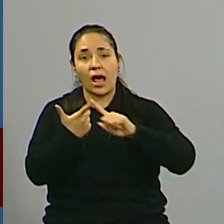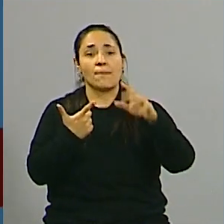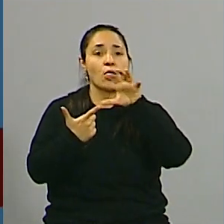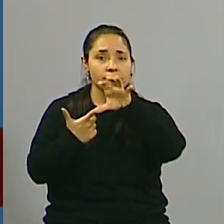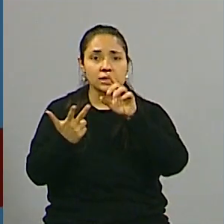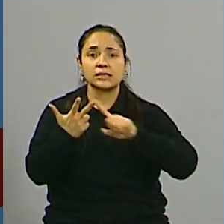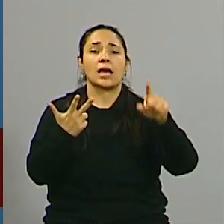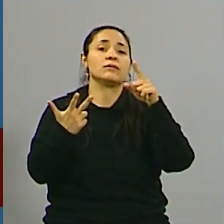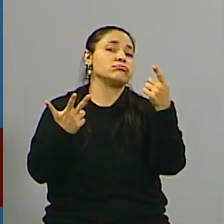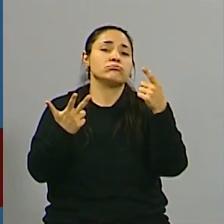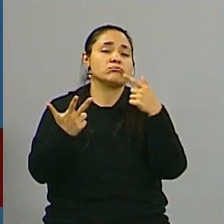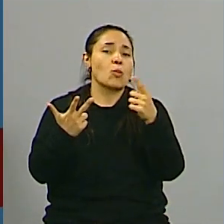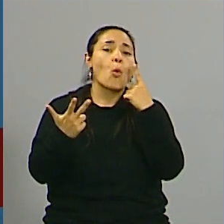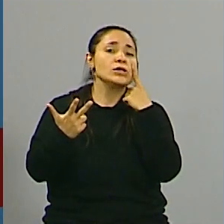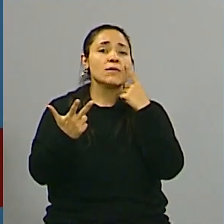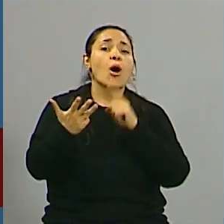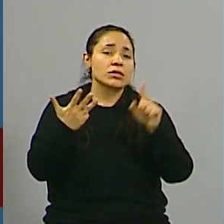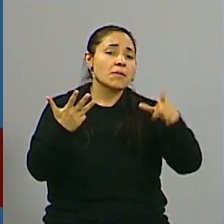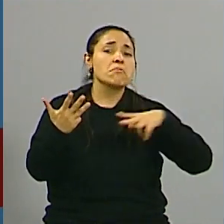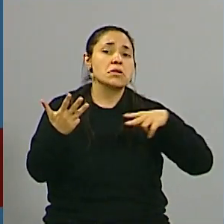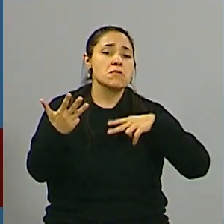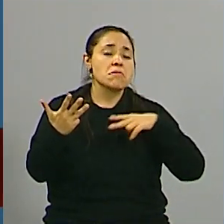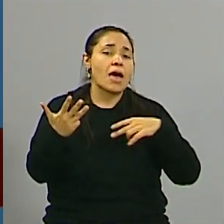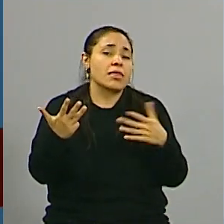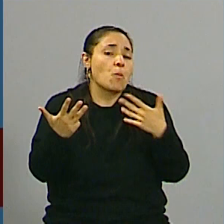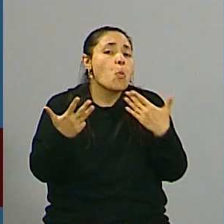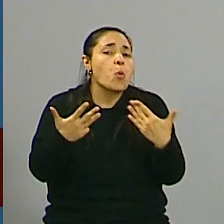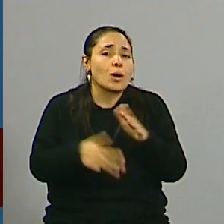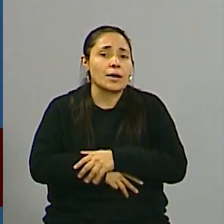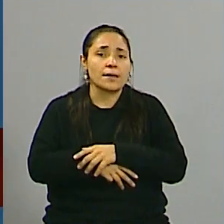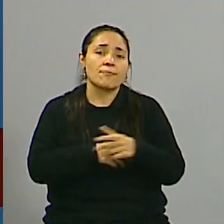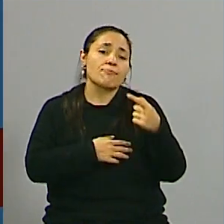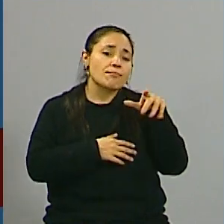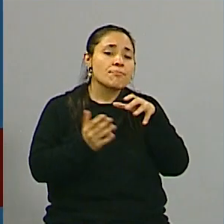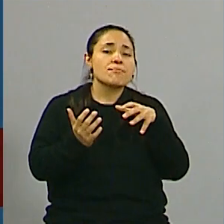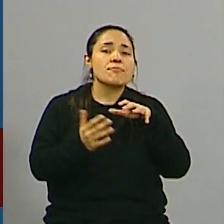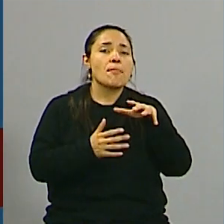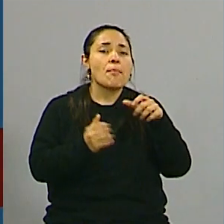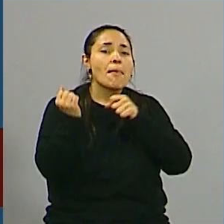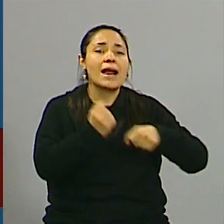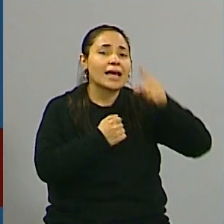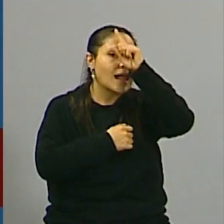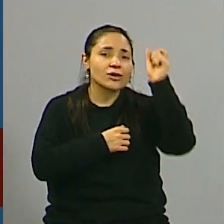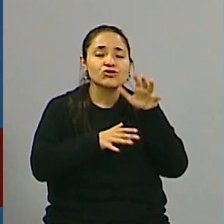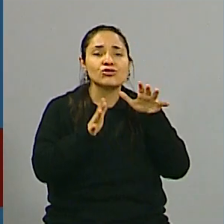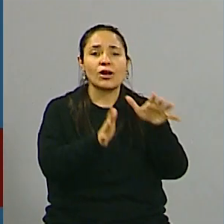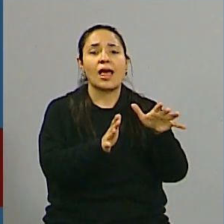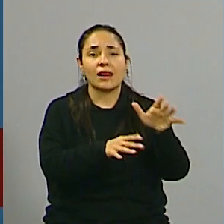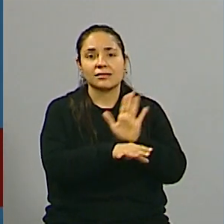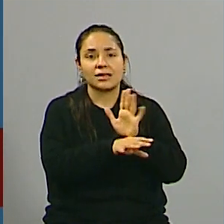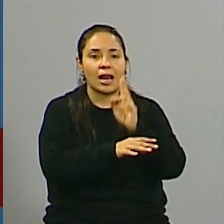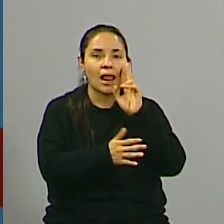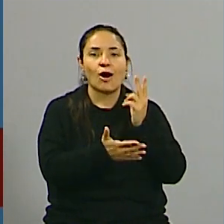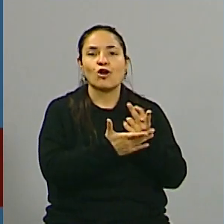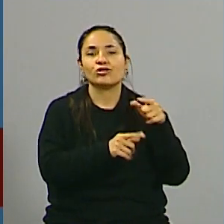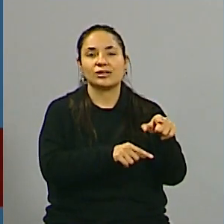protegidas privadas, por ejemplo, un dueño que decide conservar un lugar. Los parques nacionales tienen esta particularidad de que realmente son